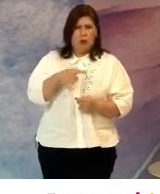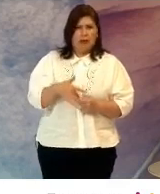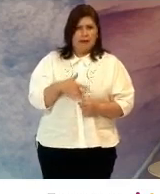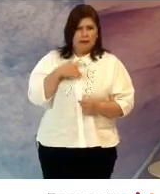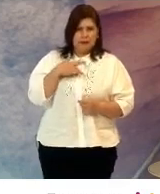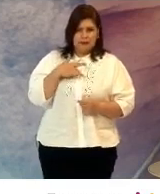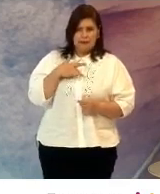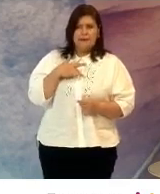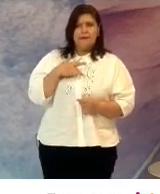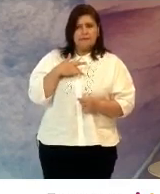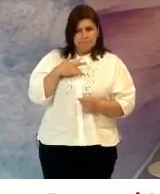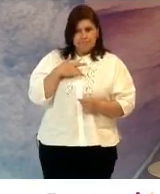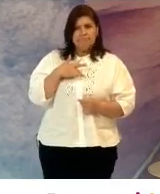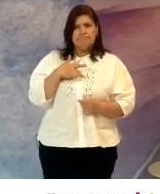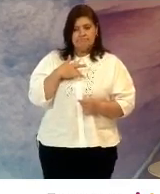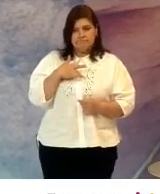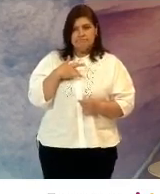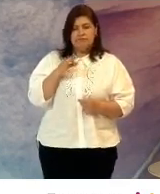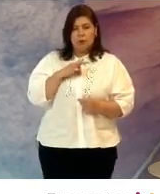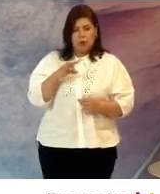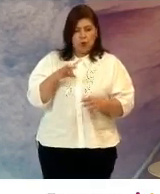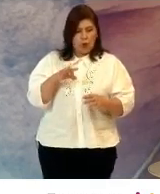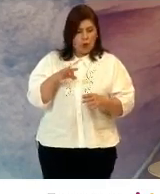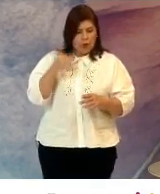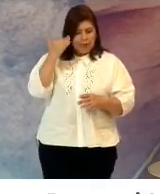un momento muy profundo de disrupción,